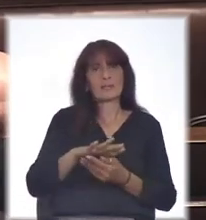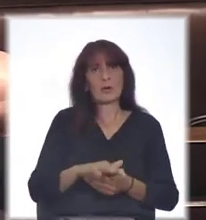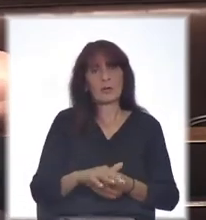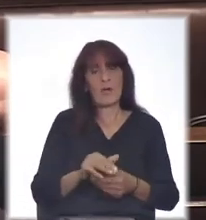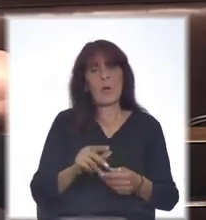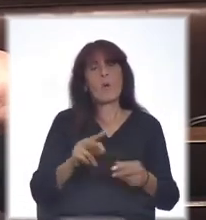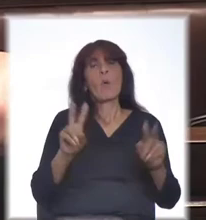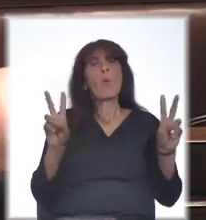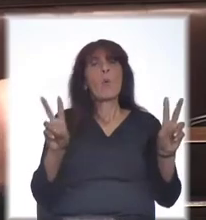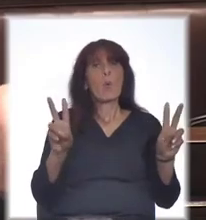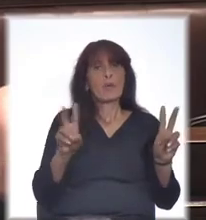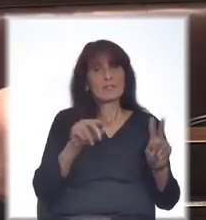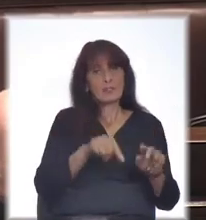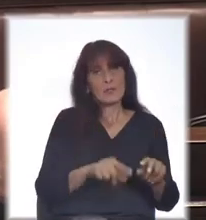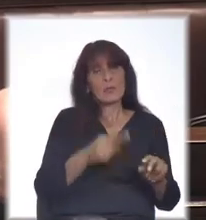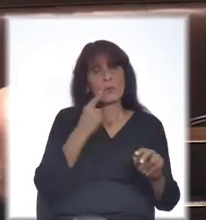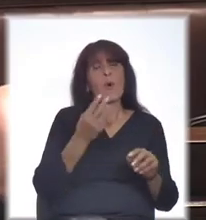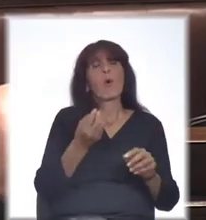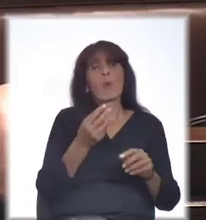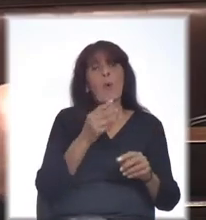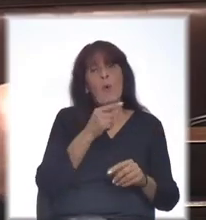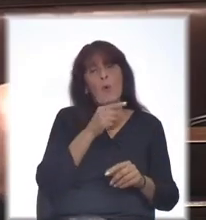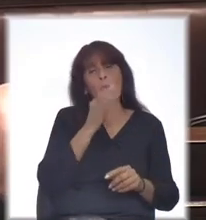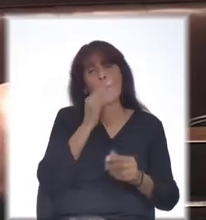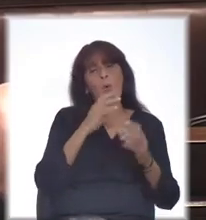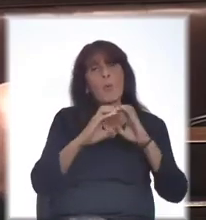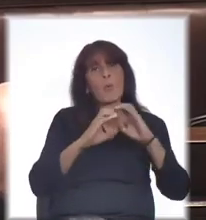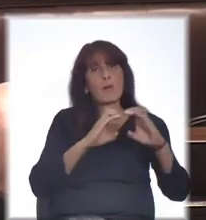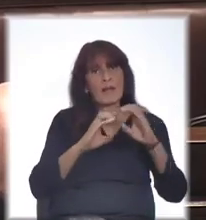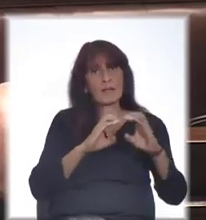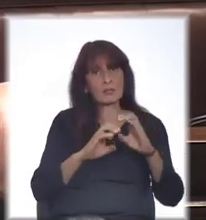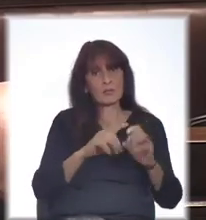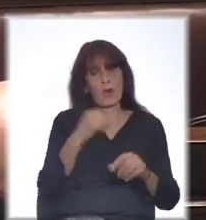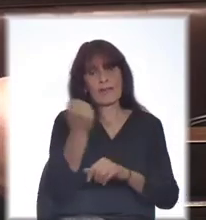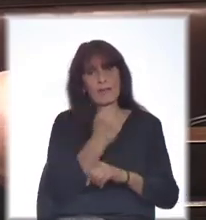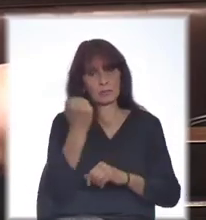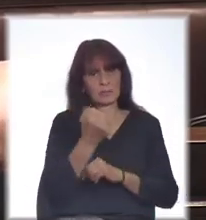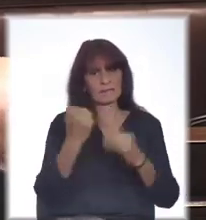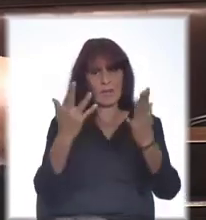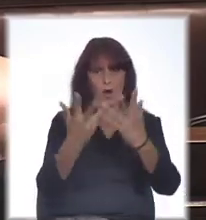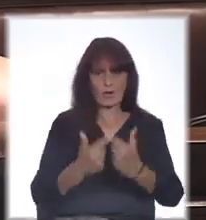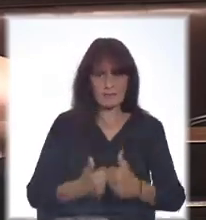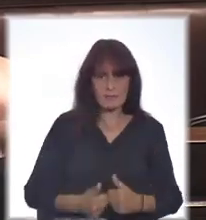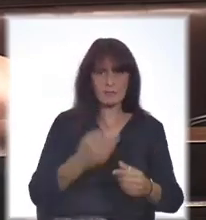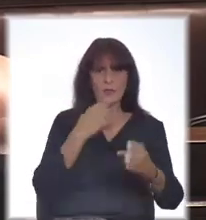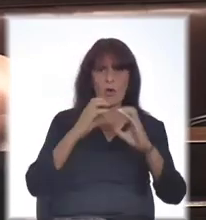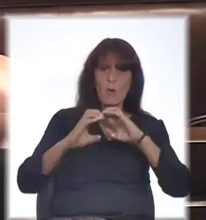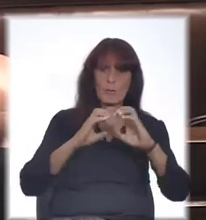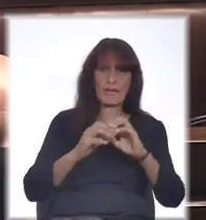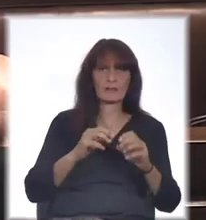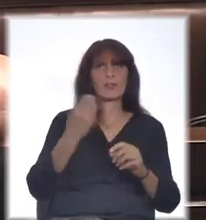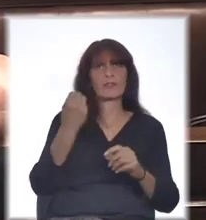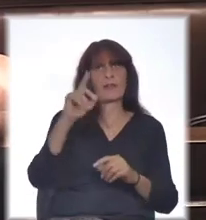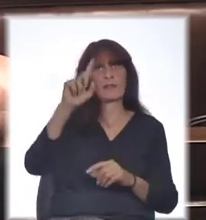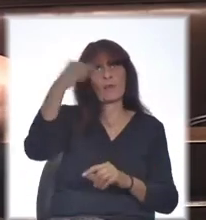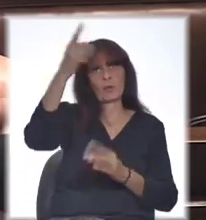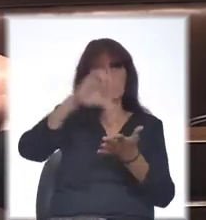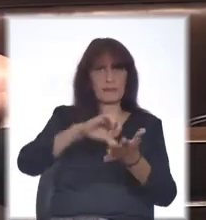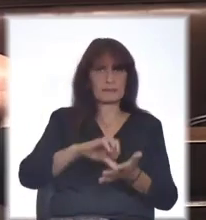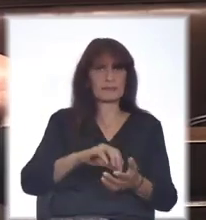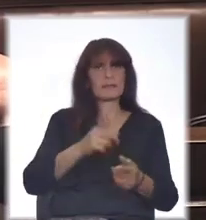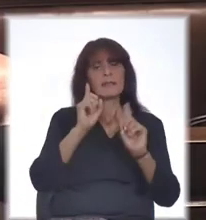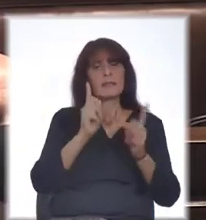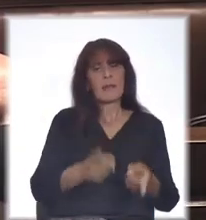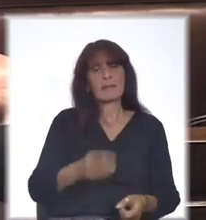Wilson Ferreira Lunate mantenía una comunicación con su militancia y aportaba a su organización comunicándose del exterior. También recoge